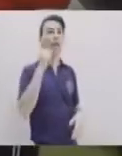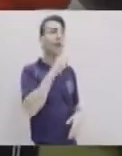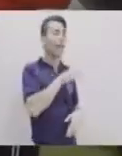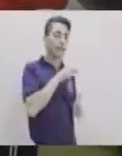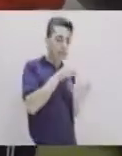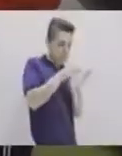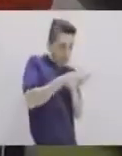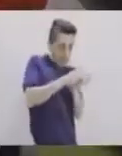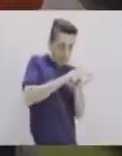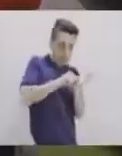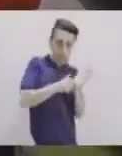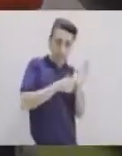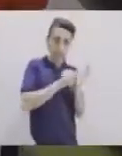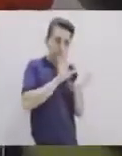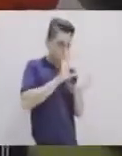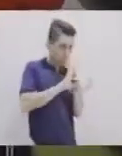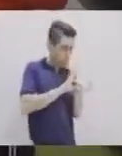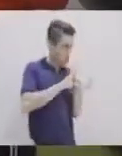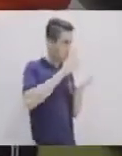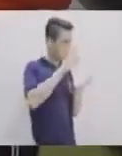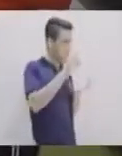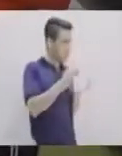de esto es que tú levantes